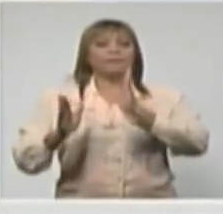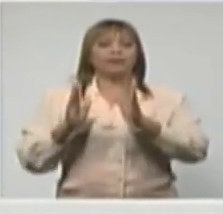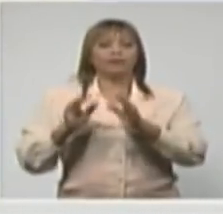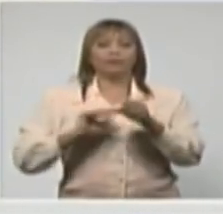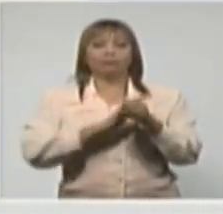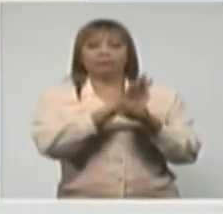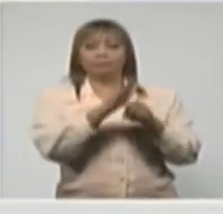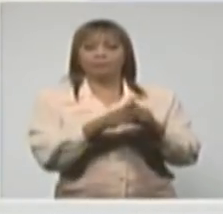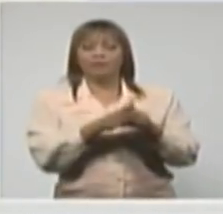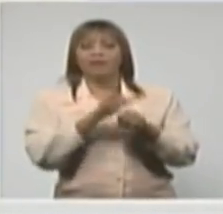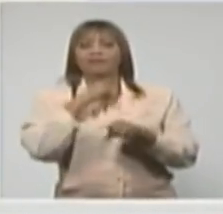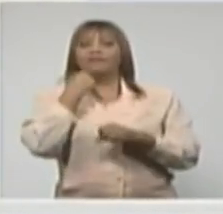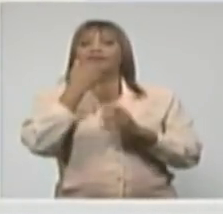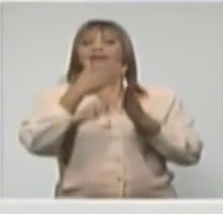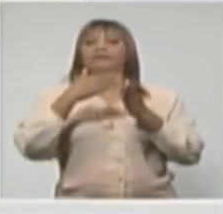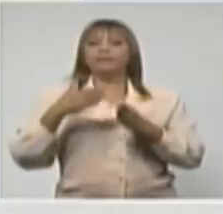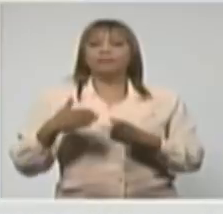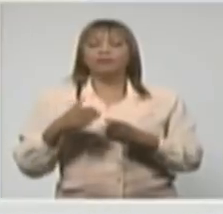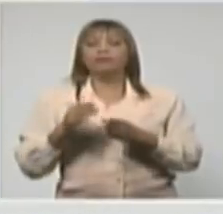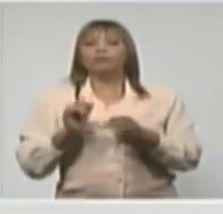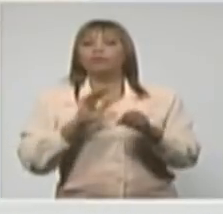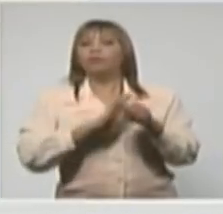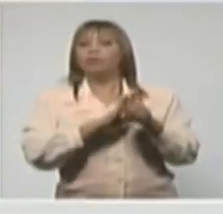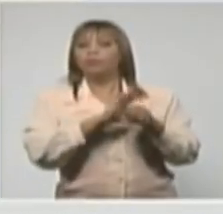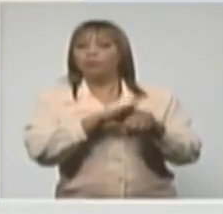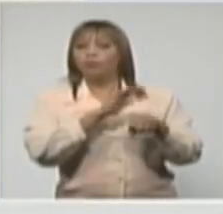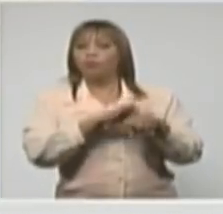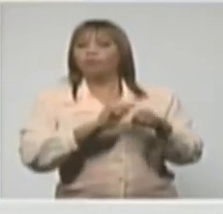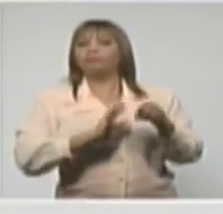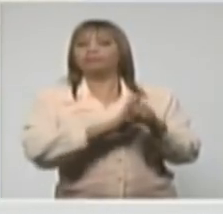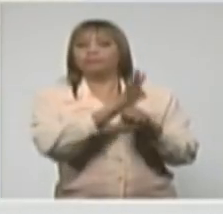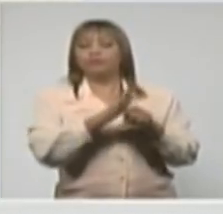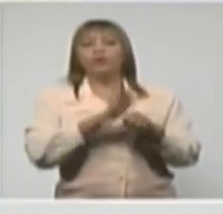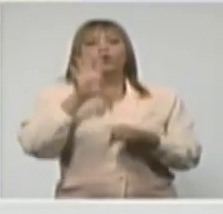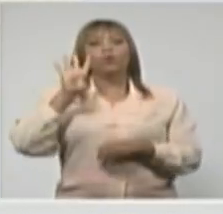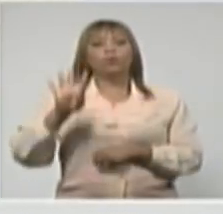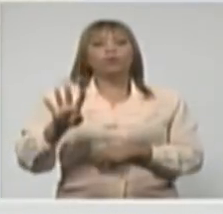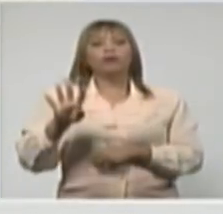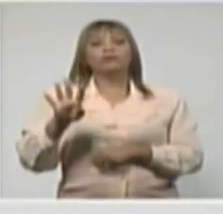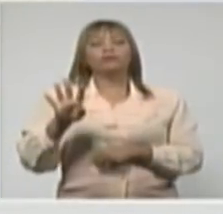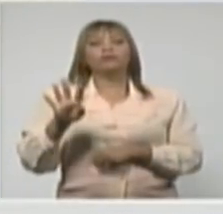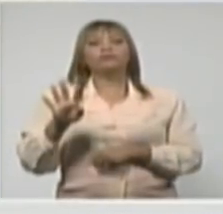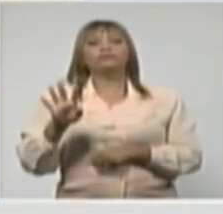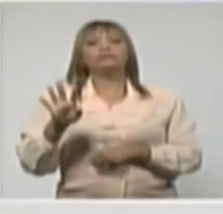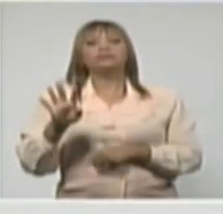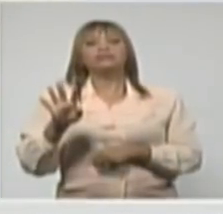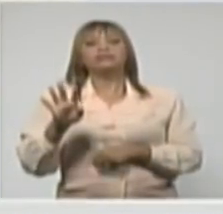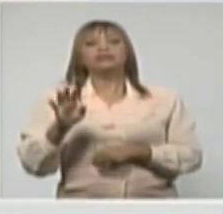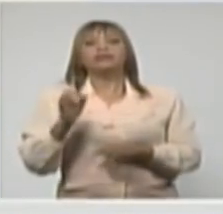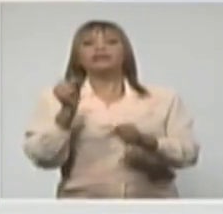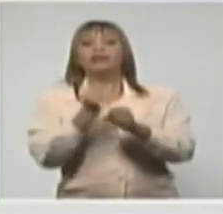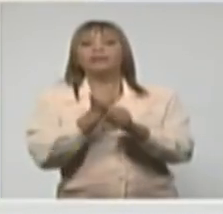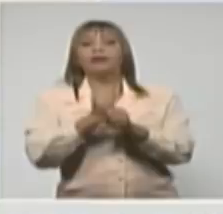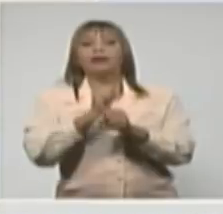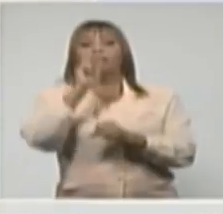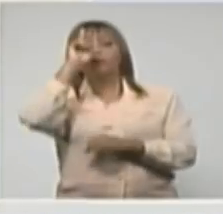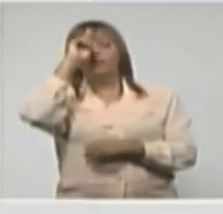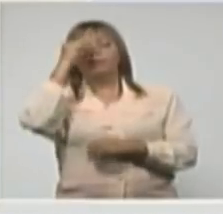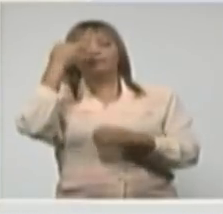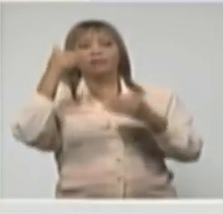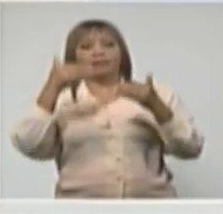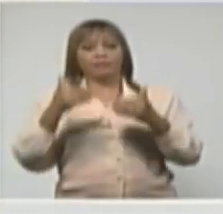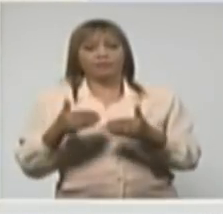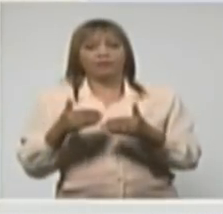el fallecimiento por la COVID-19 de 4 colaboradores internacionalistas que